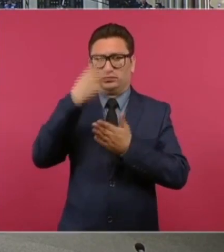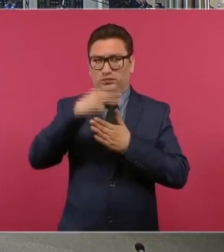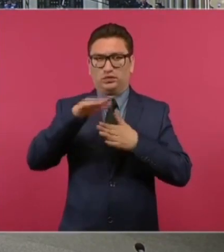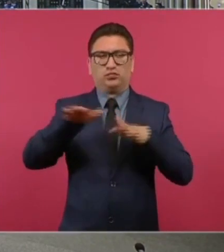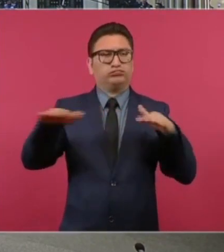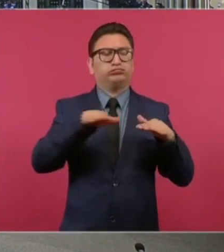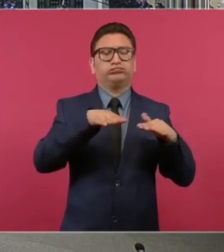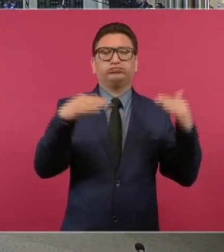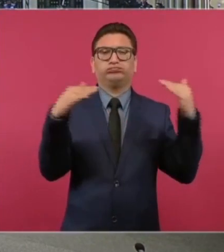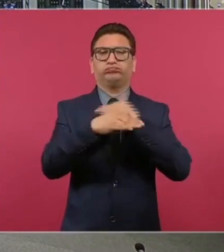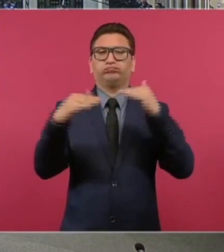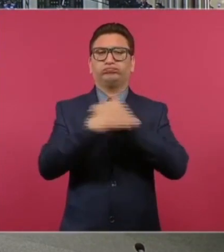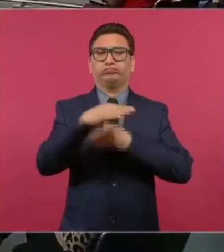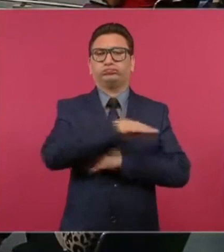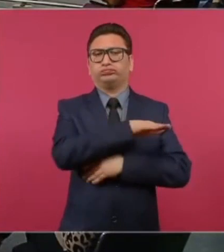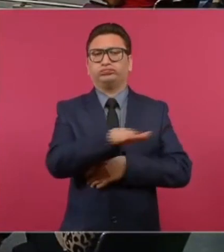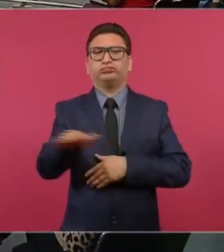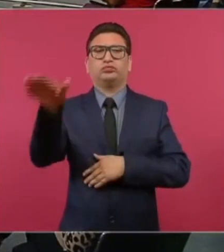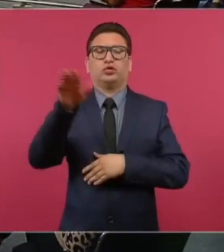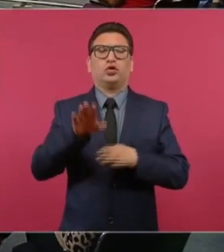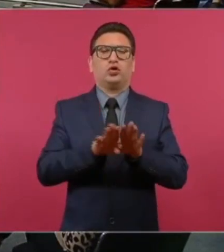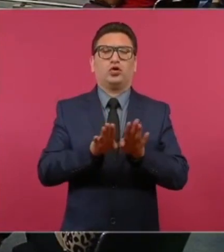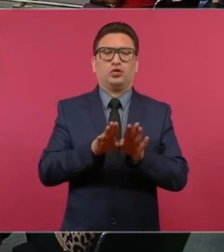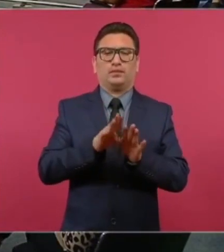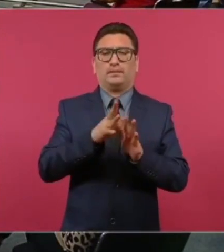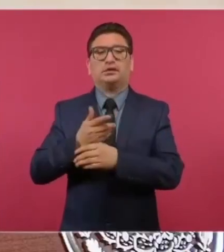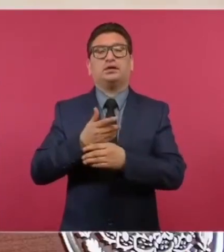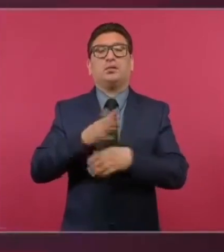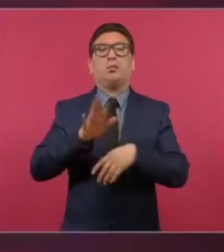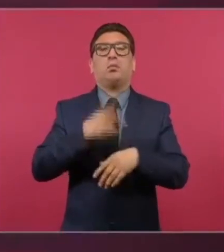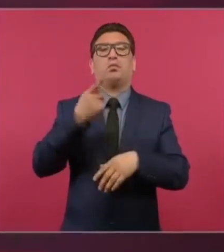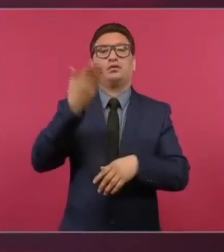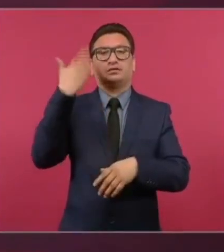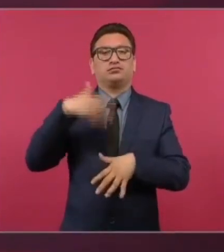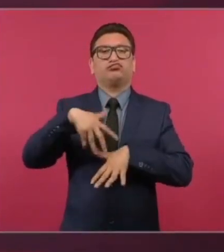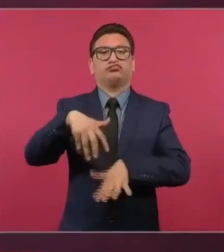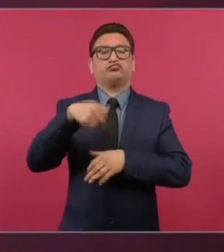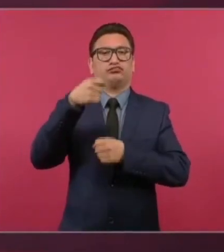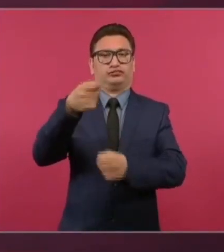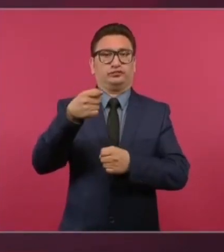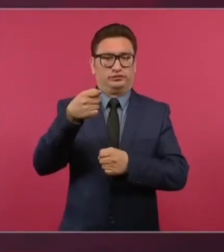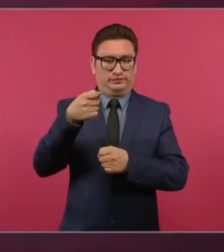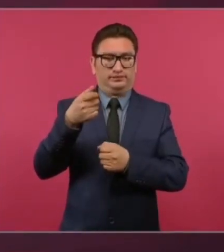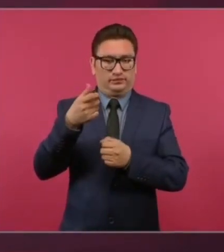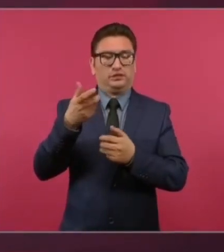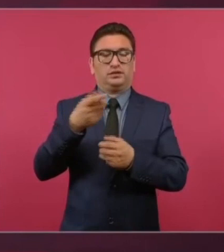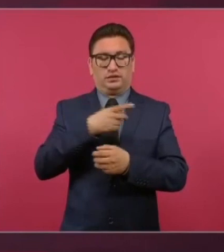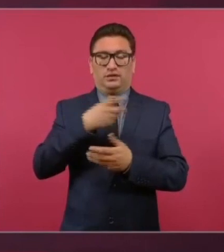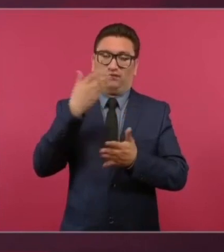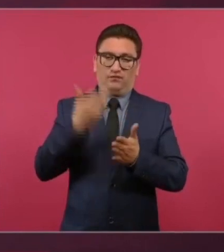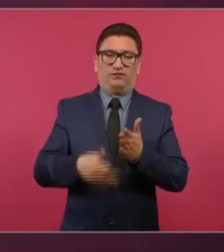viaducto, si creo que iba a ir más o menos ahí por el utilizando. Ya todo estaba preparado. Había